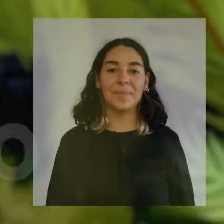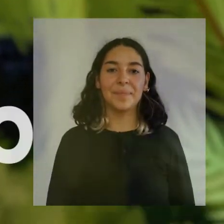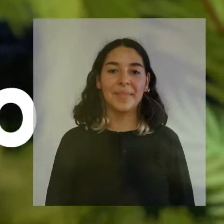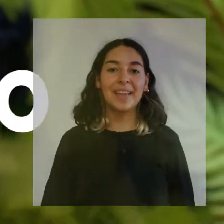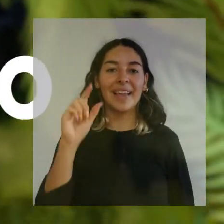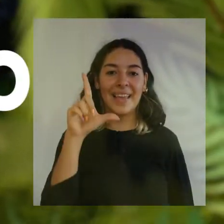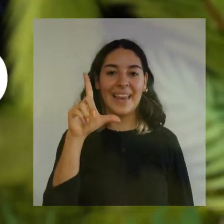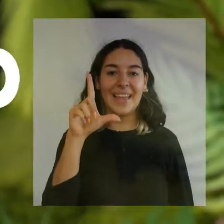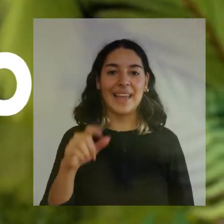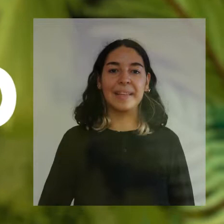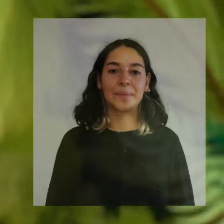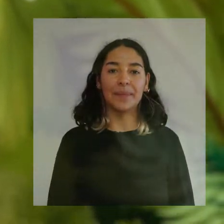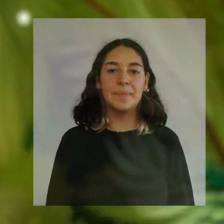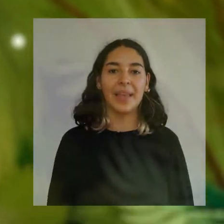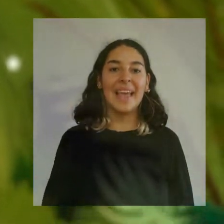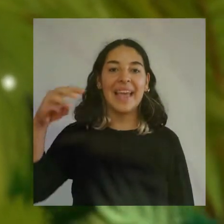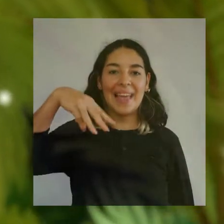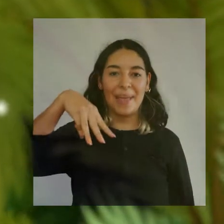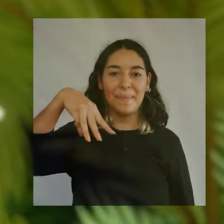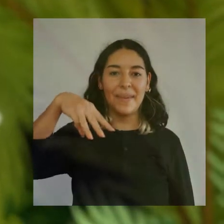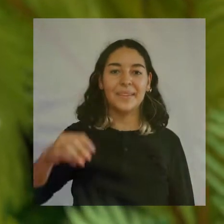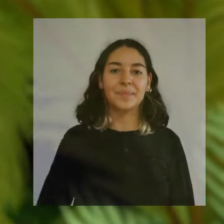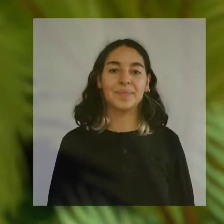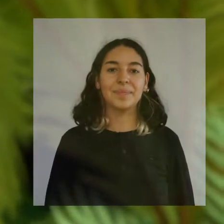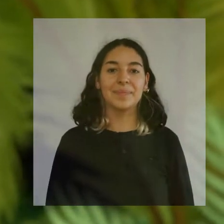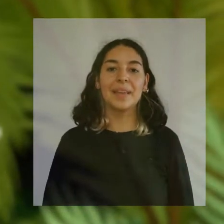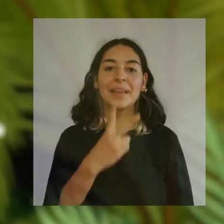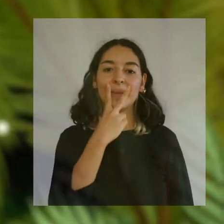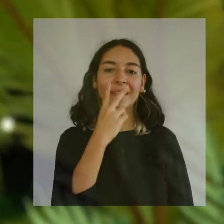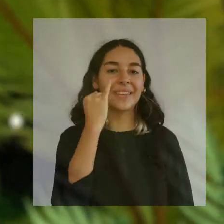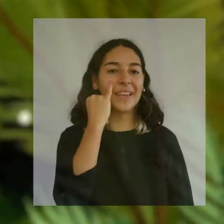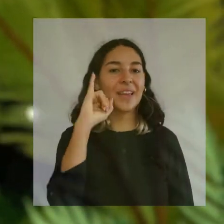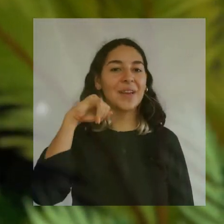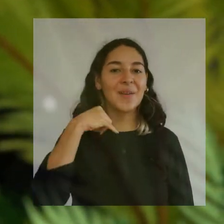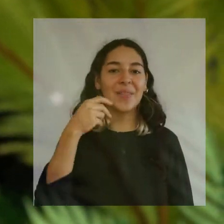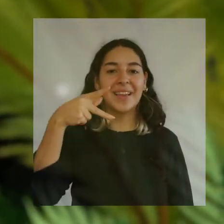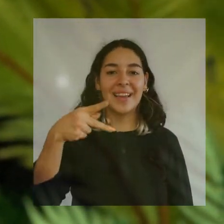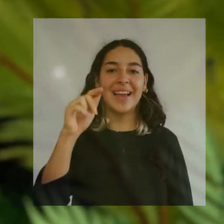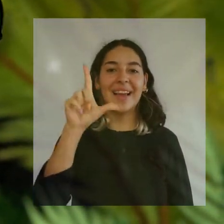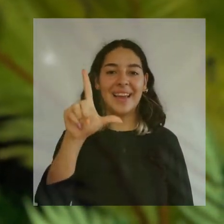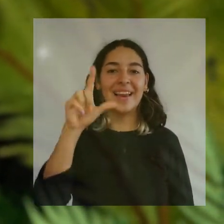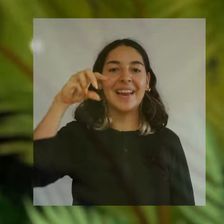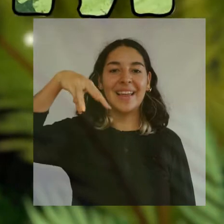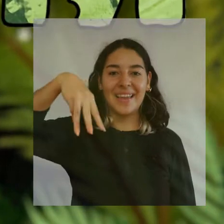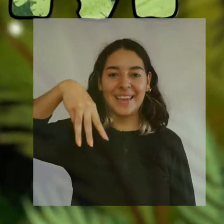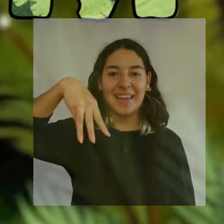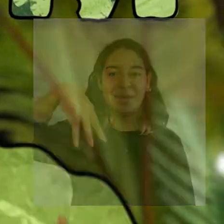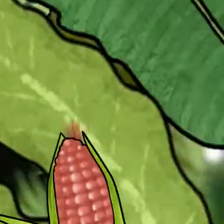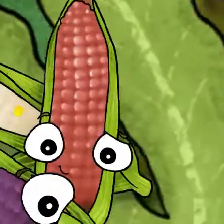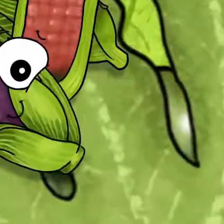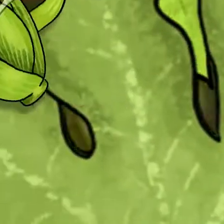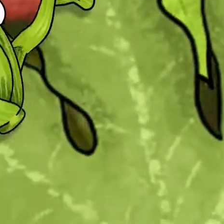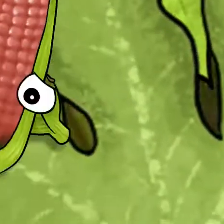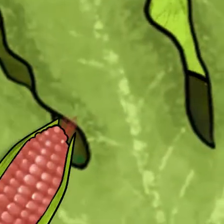L, M H, I, J, K, L,